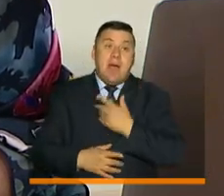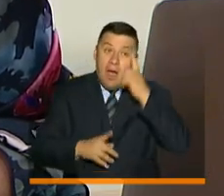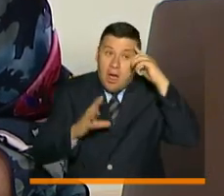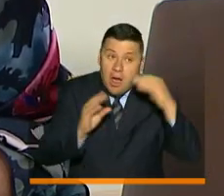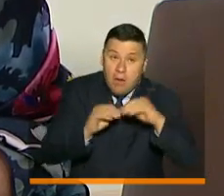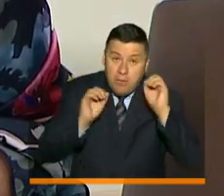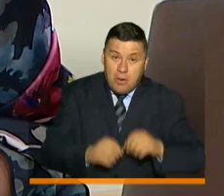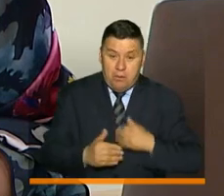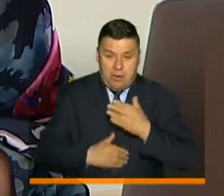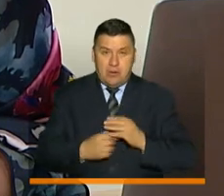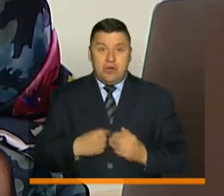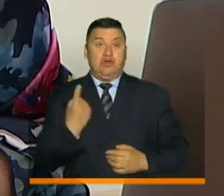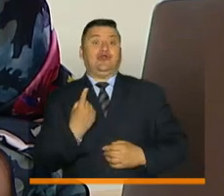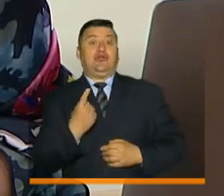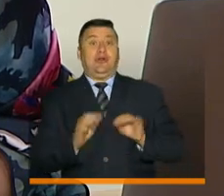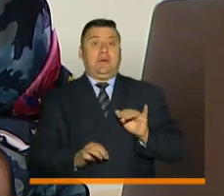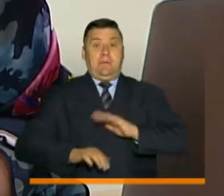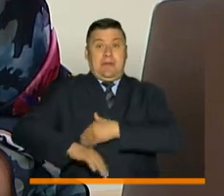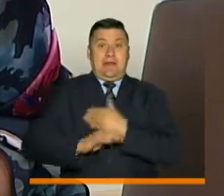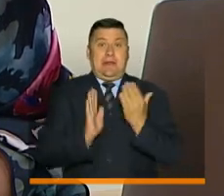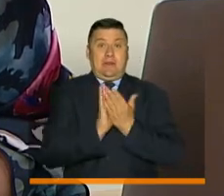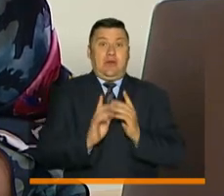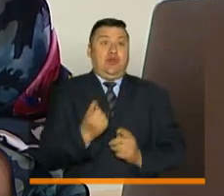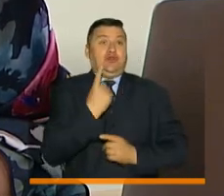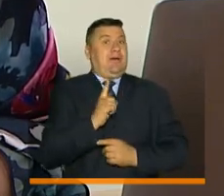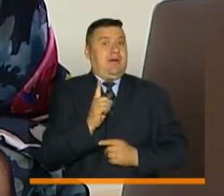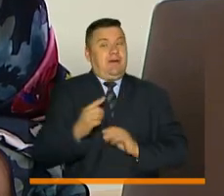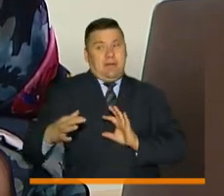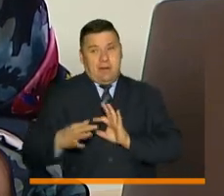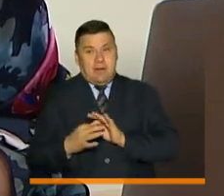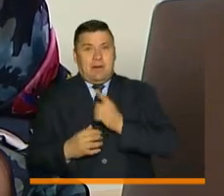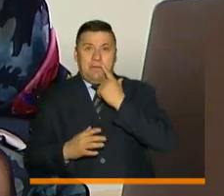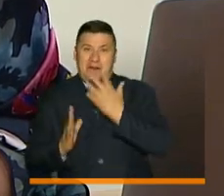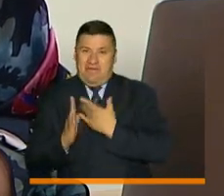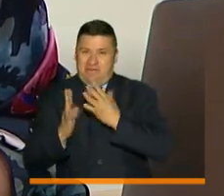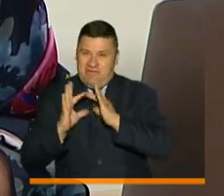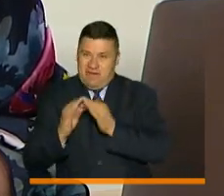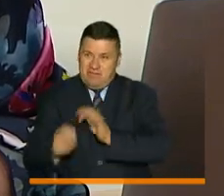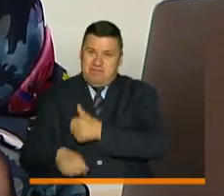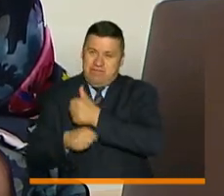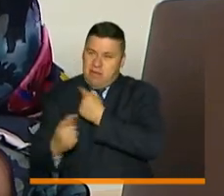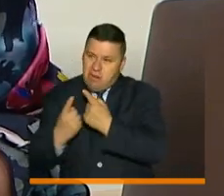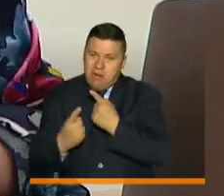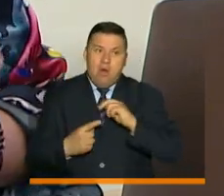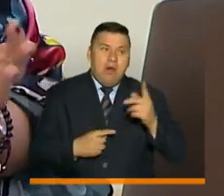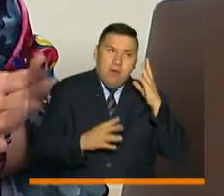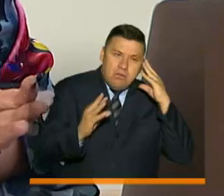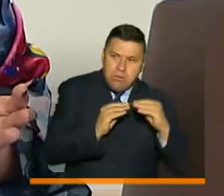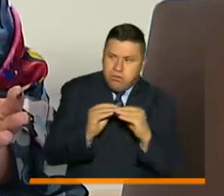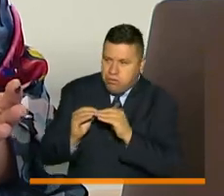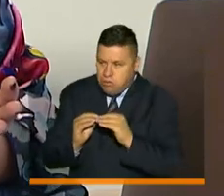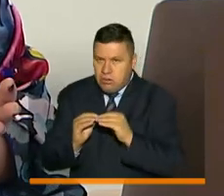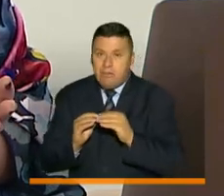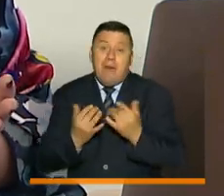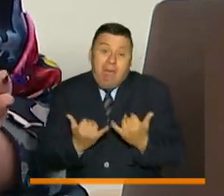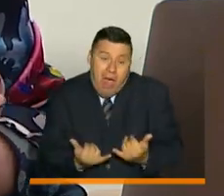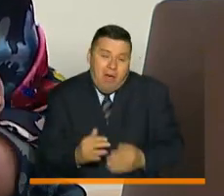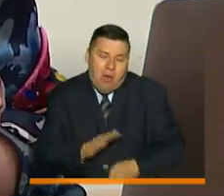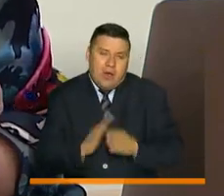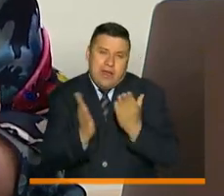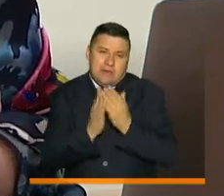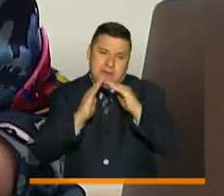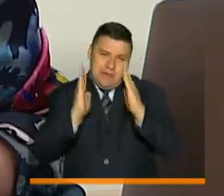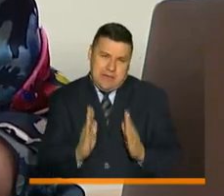proceso que hacemos en conjunto, pero vemos un sistema pues con la mejor intención y decisión por continuar en Estudio en Casa como estamos ahora, y